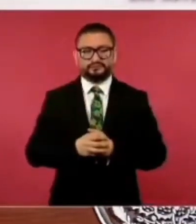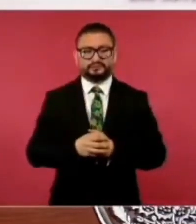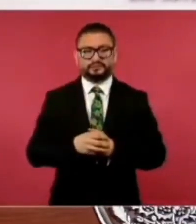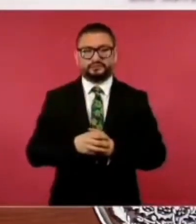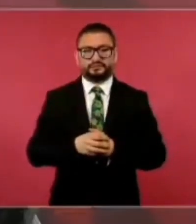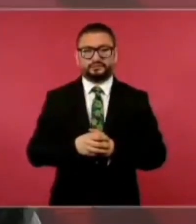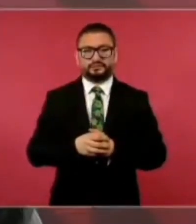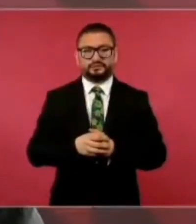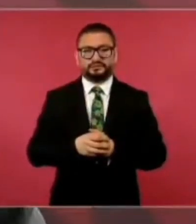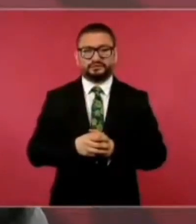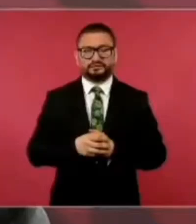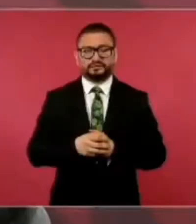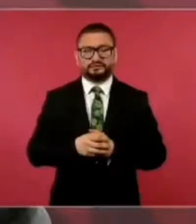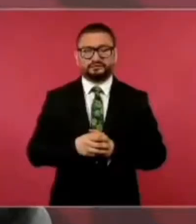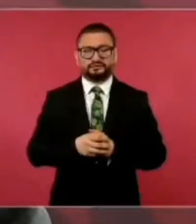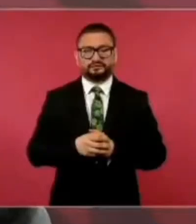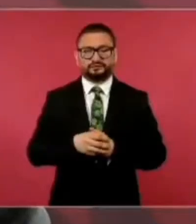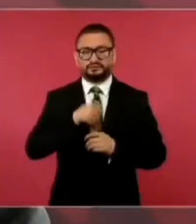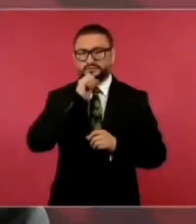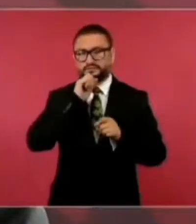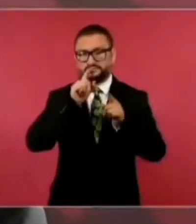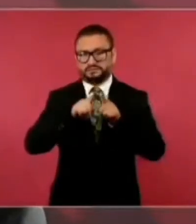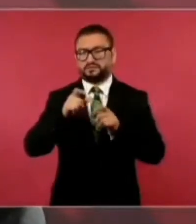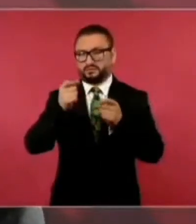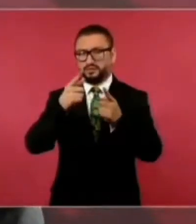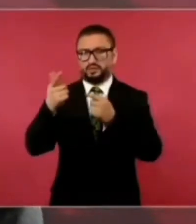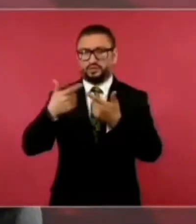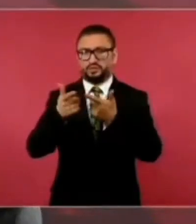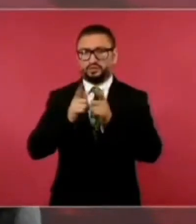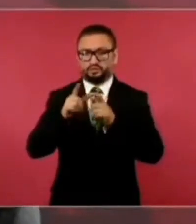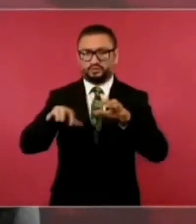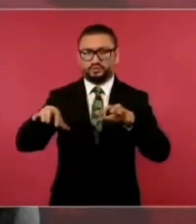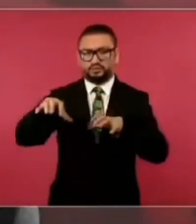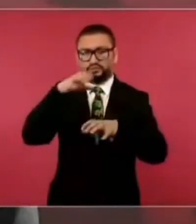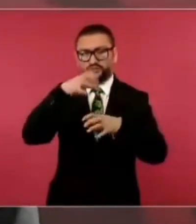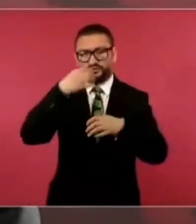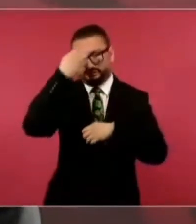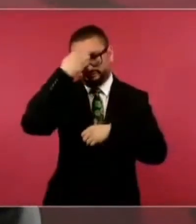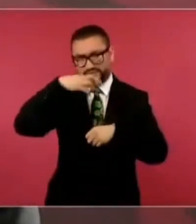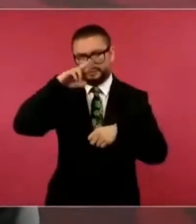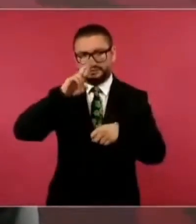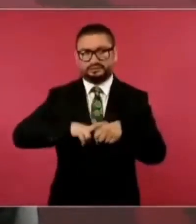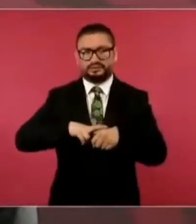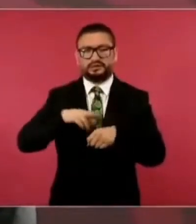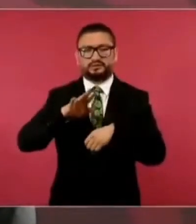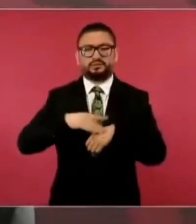y también agencias del extranjero, porque